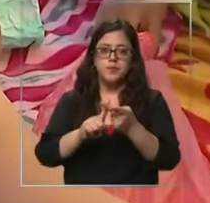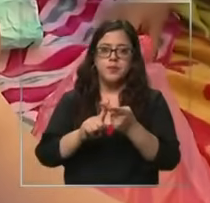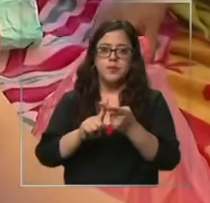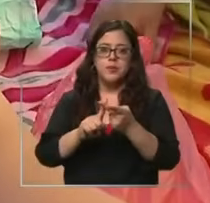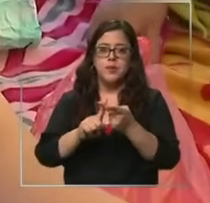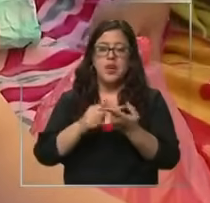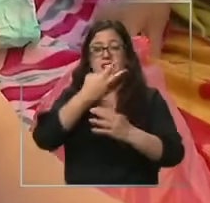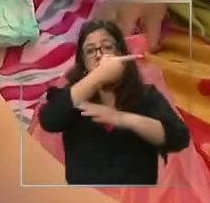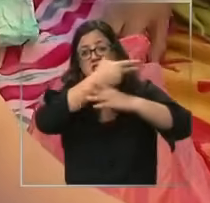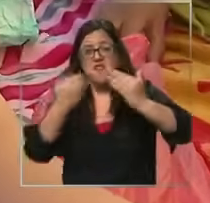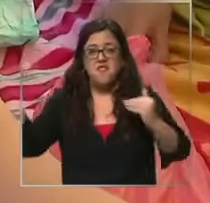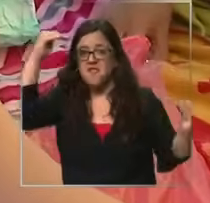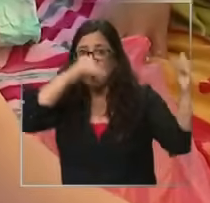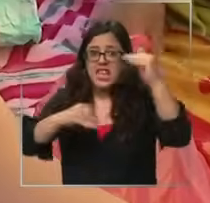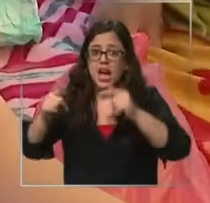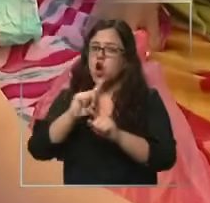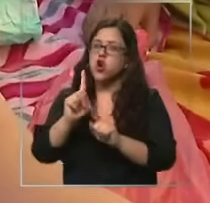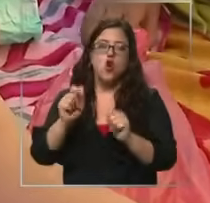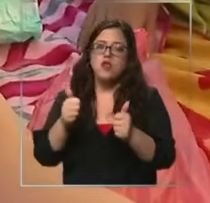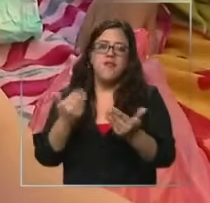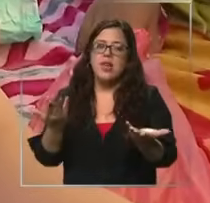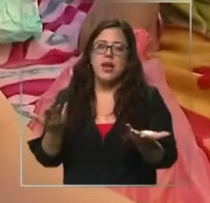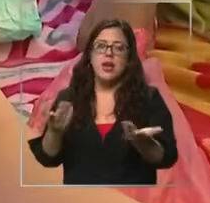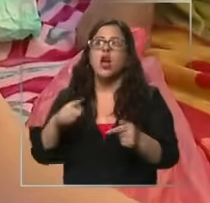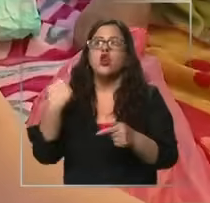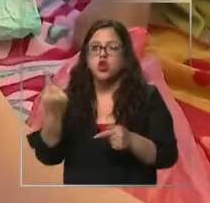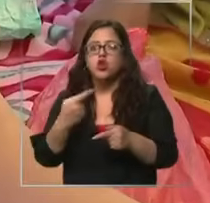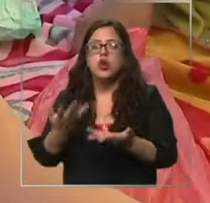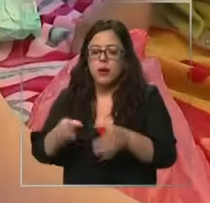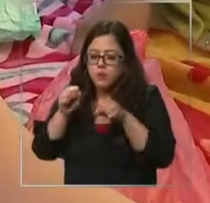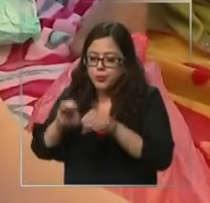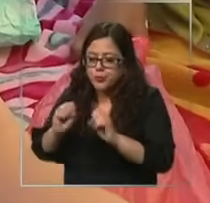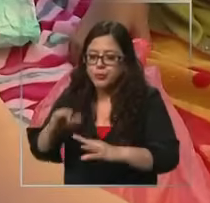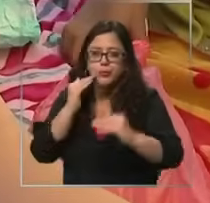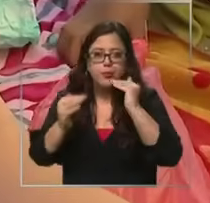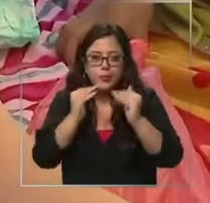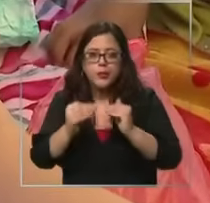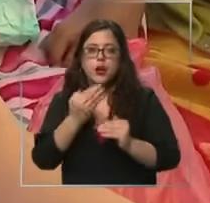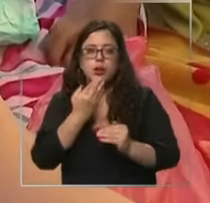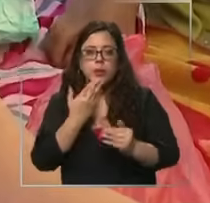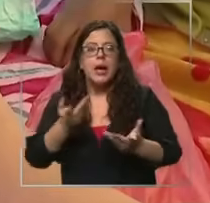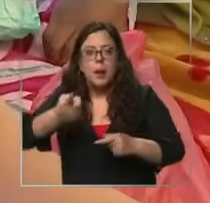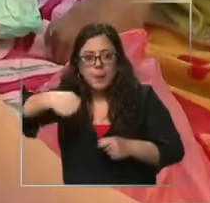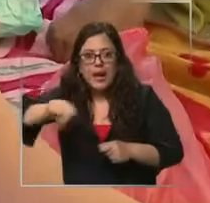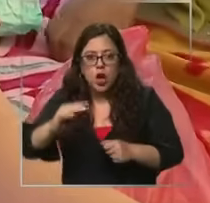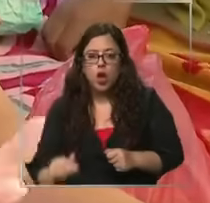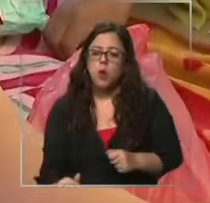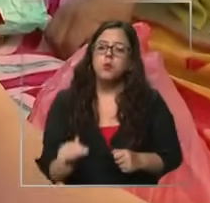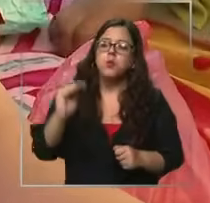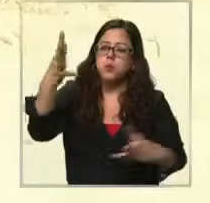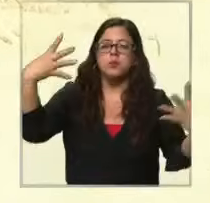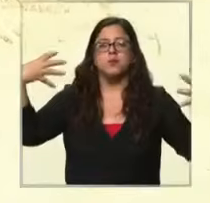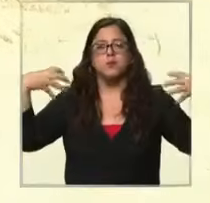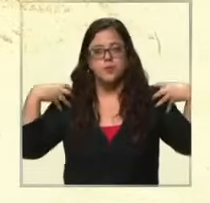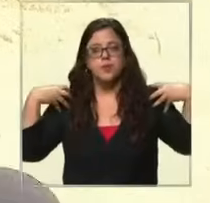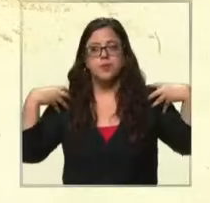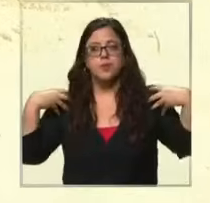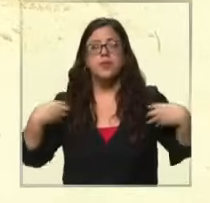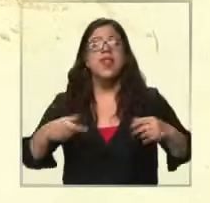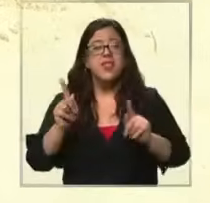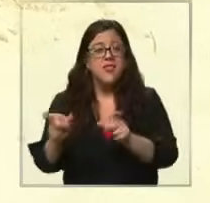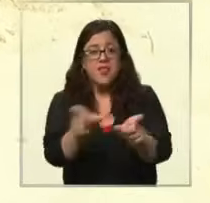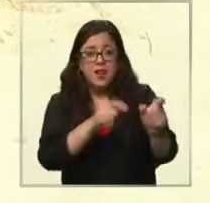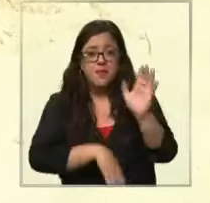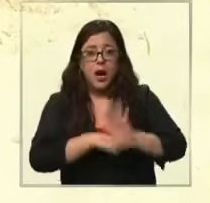mar, eso no está bien. Entonces uno como adulto tiene que entregarle esos mensajes a los niños y para que ellos después sean adultos responsables. ¿Debería haber más